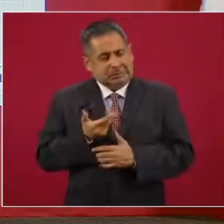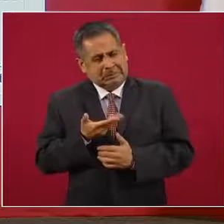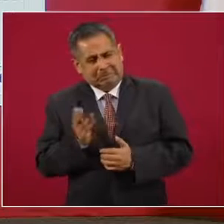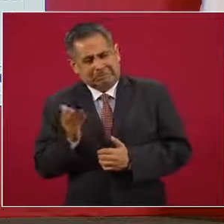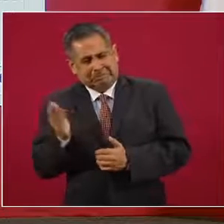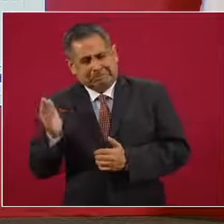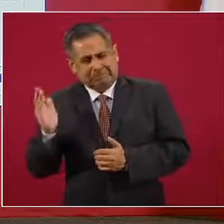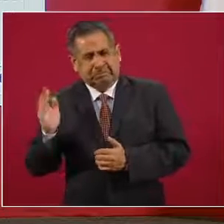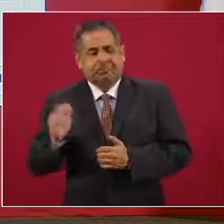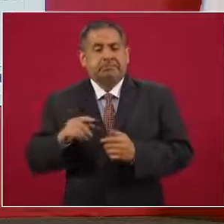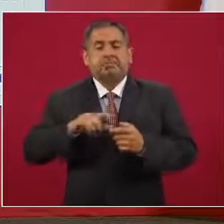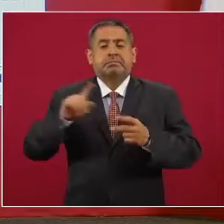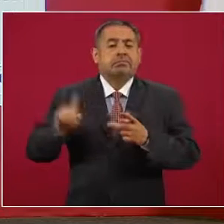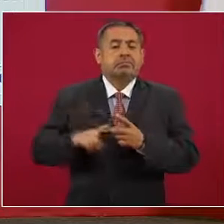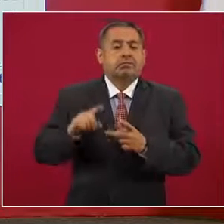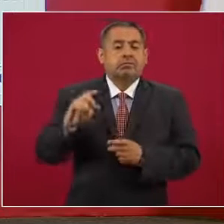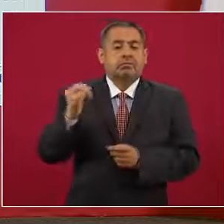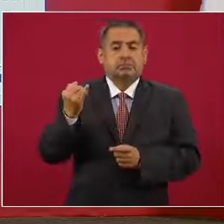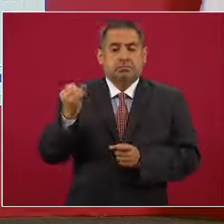en junio